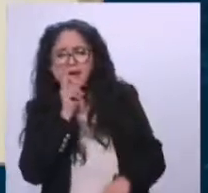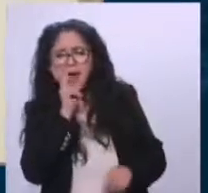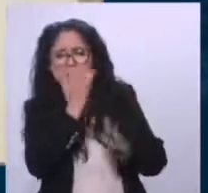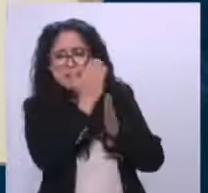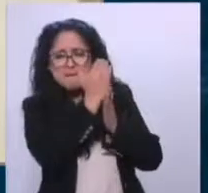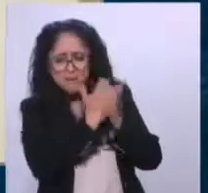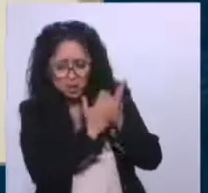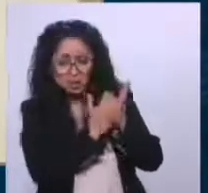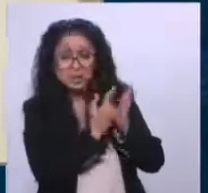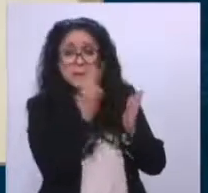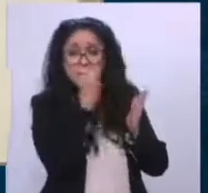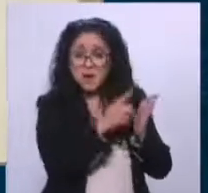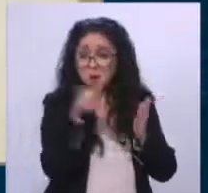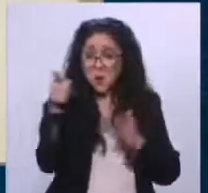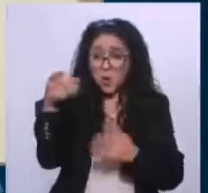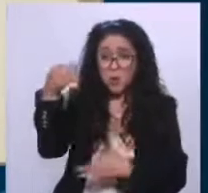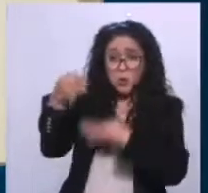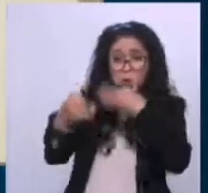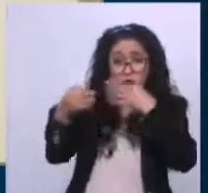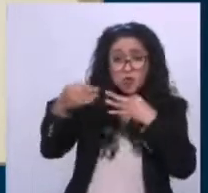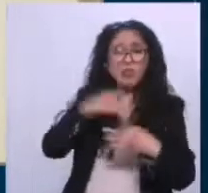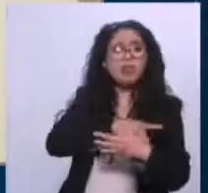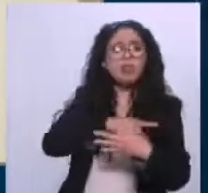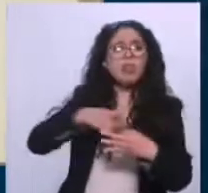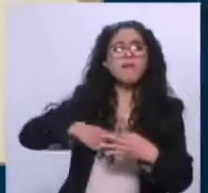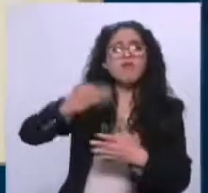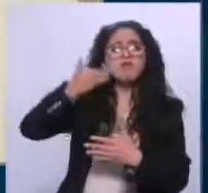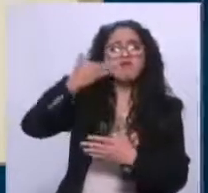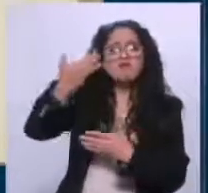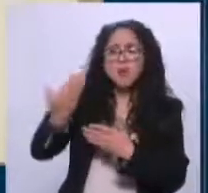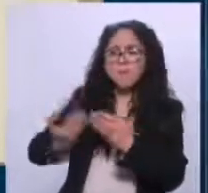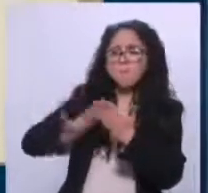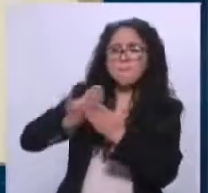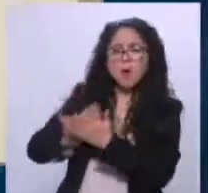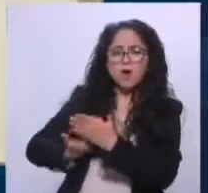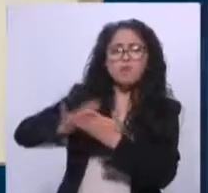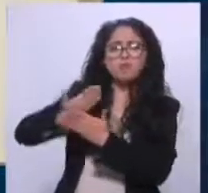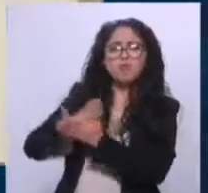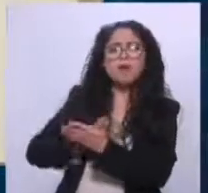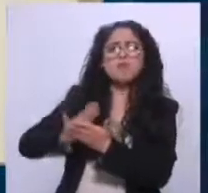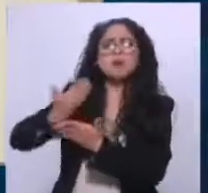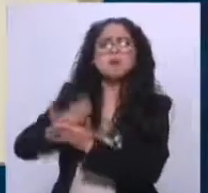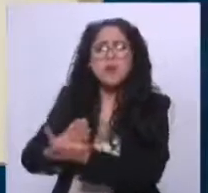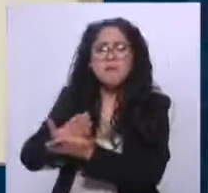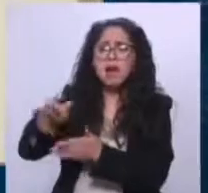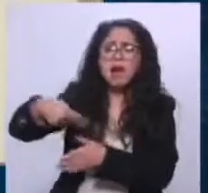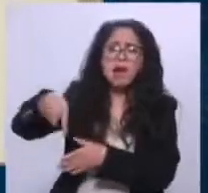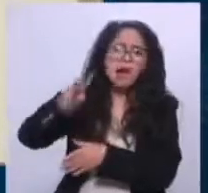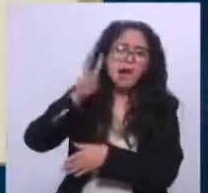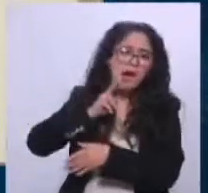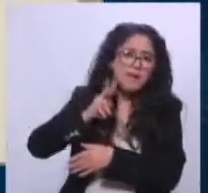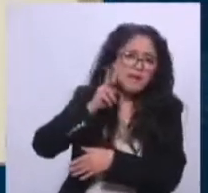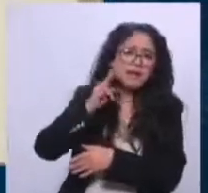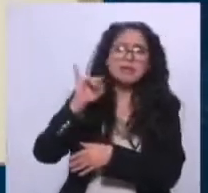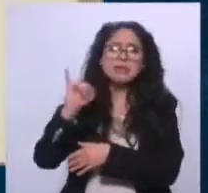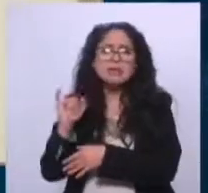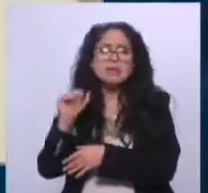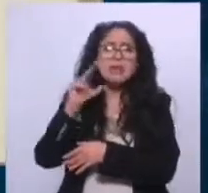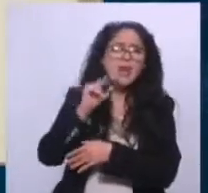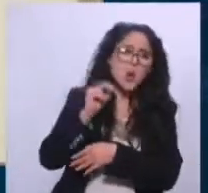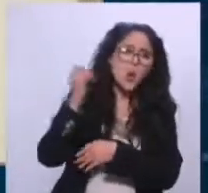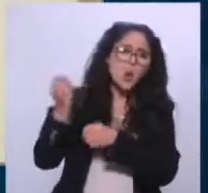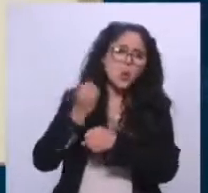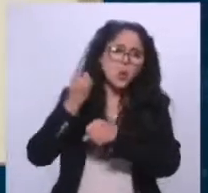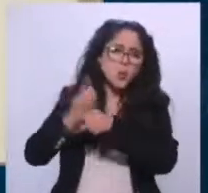de juicio se tienen que desahogar las pruebas de manera formal en una audiencia en la que ambas partes tienen oportunidad de ofrecer y de desahogar las